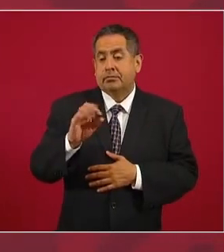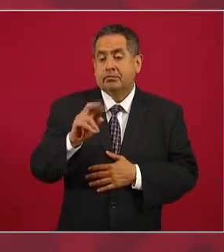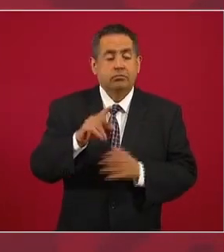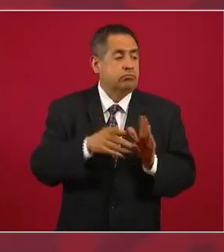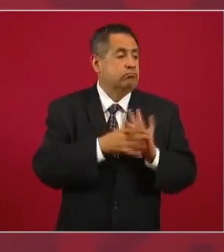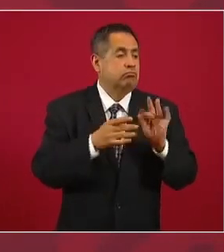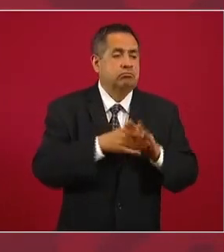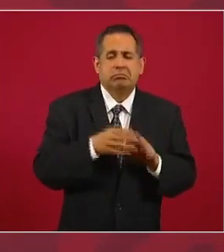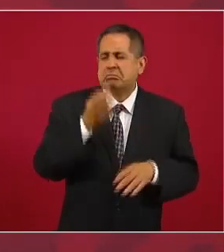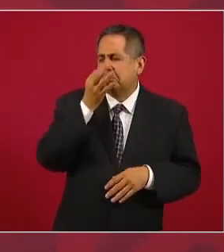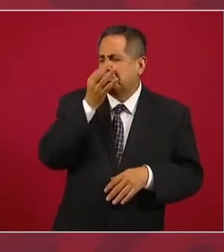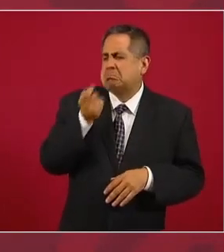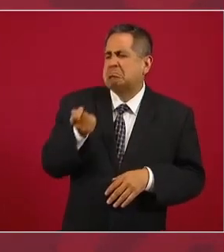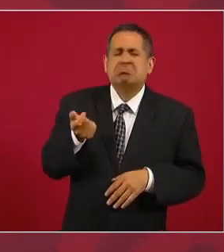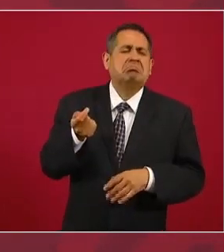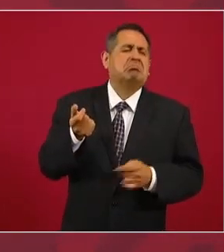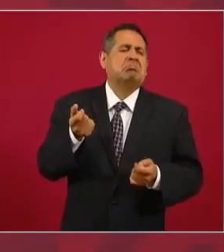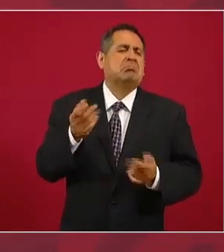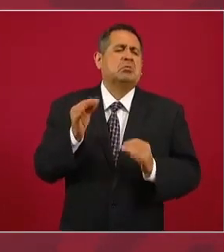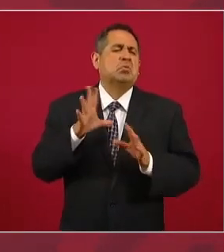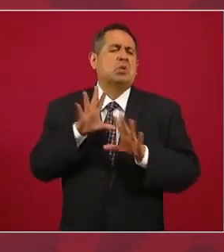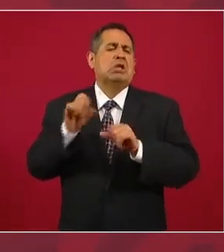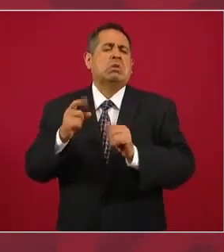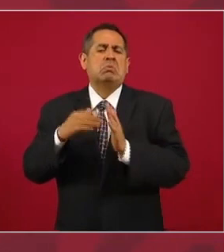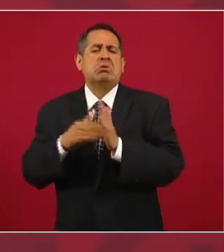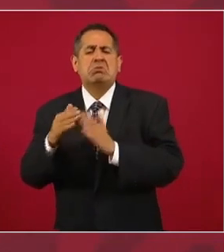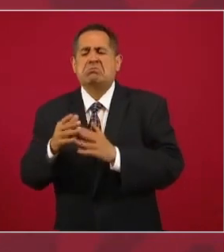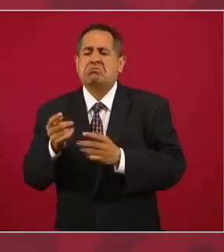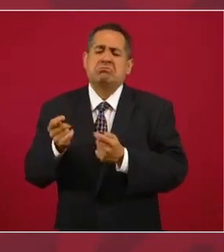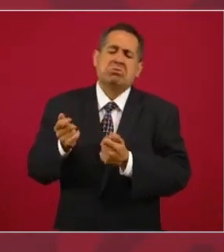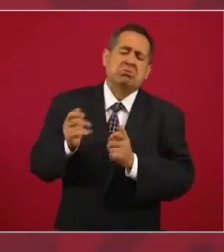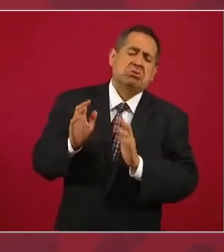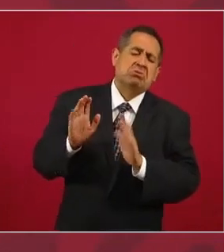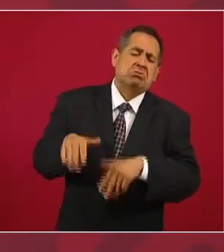para decir que no éramos 1 millón, que éramos